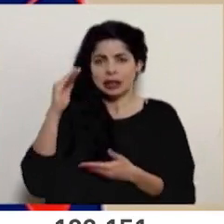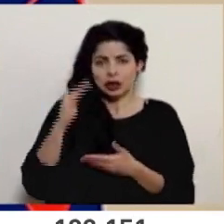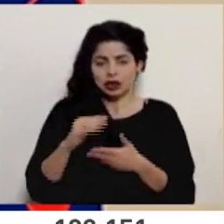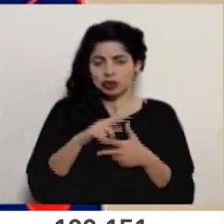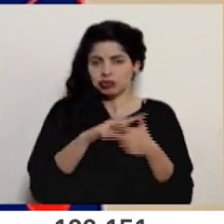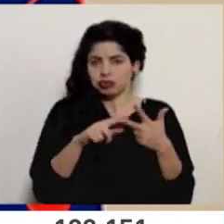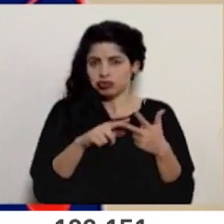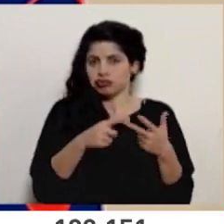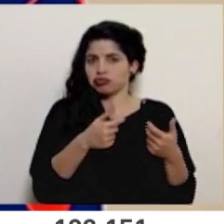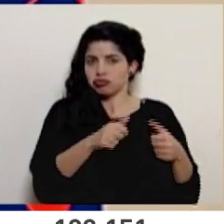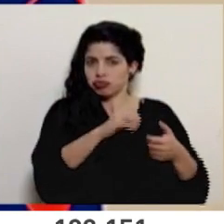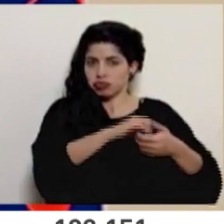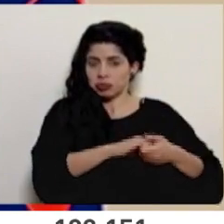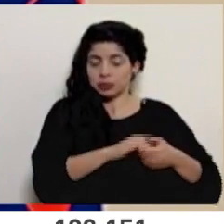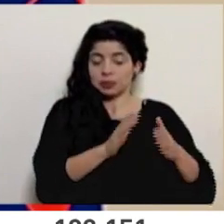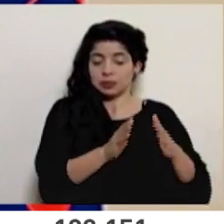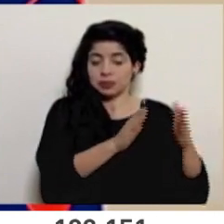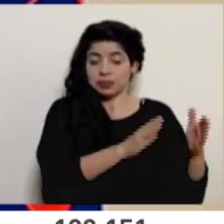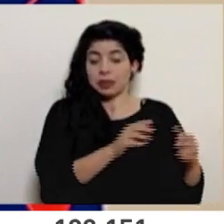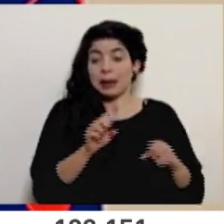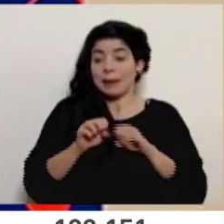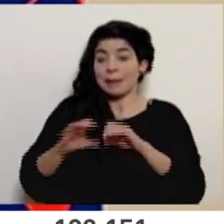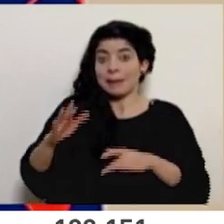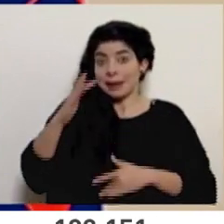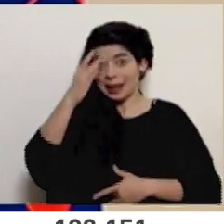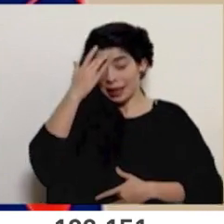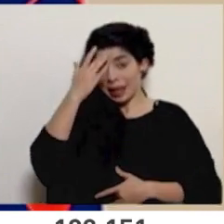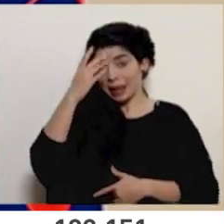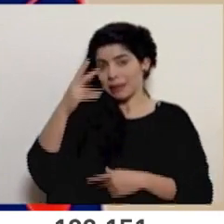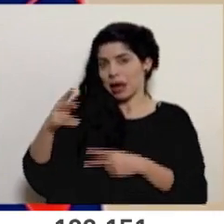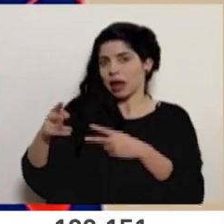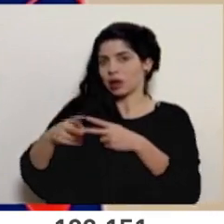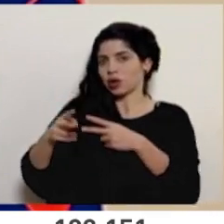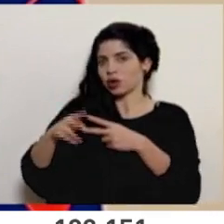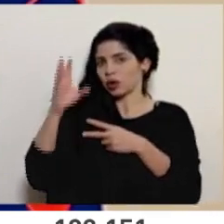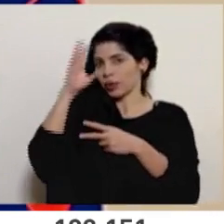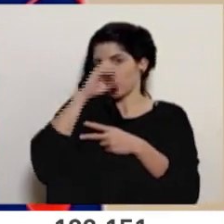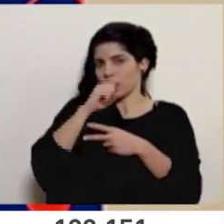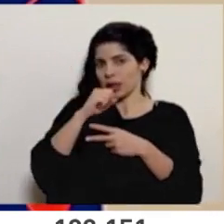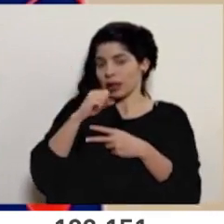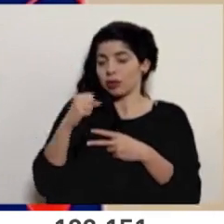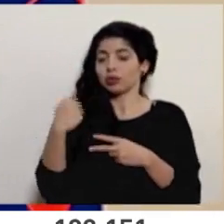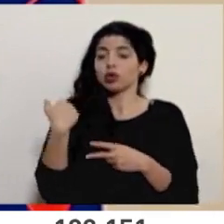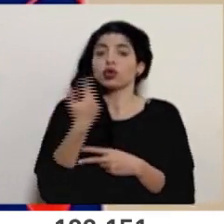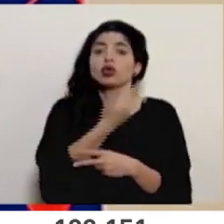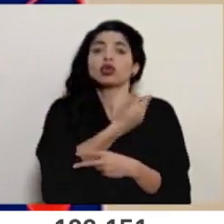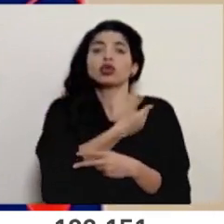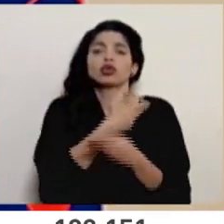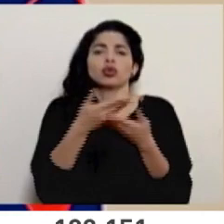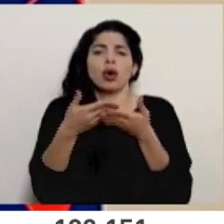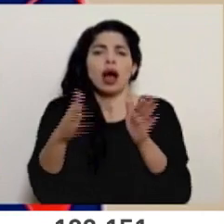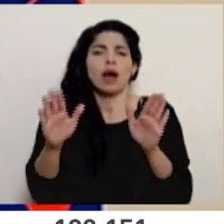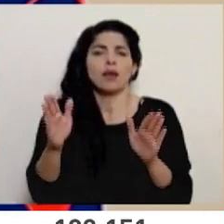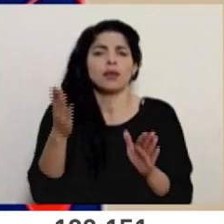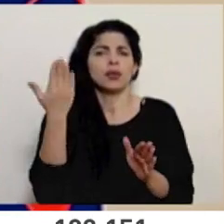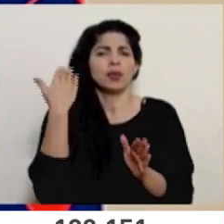el marco de la pandemia hay dos elementos que considerar. Uno, nosotros habilitamos desde